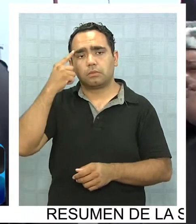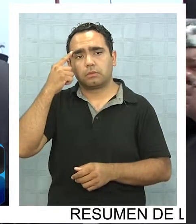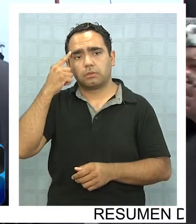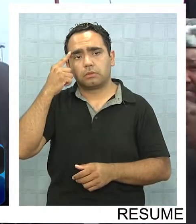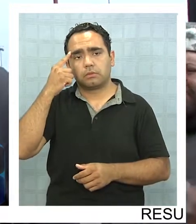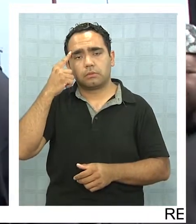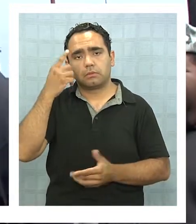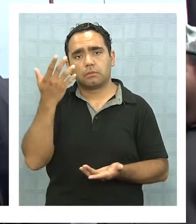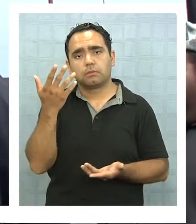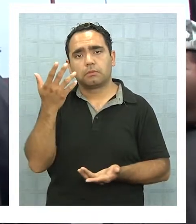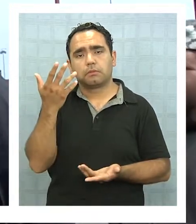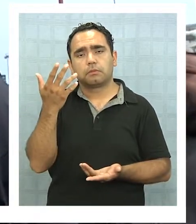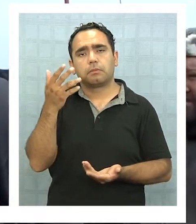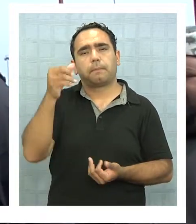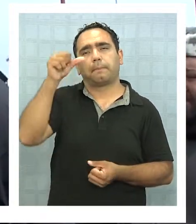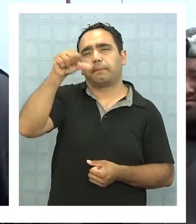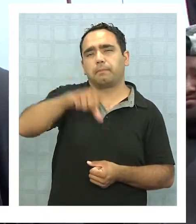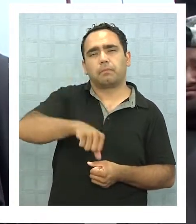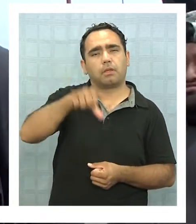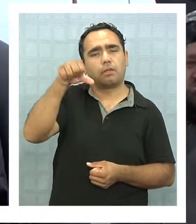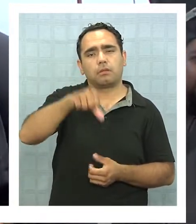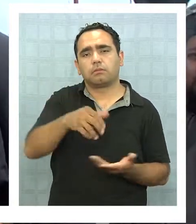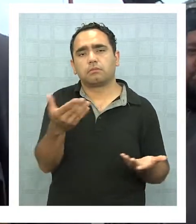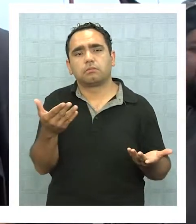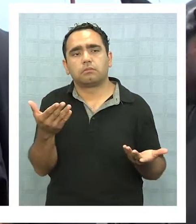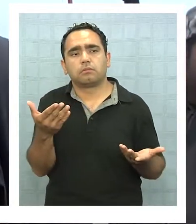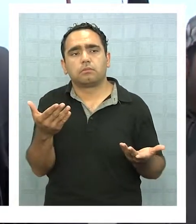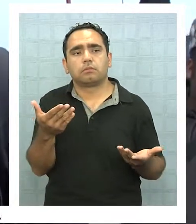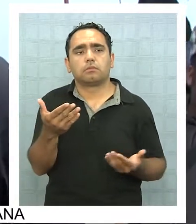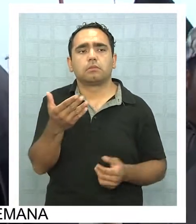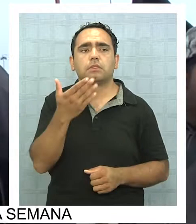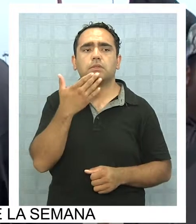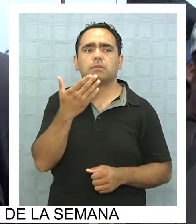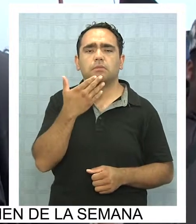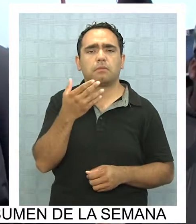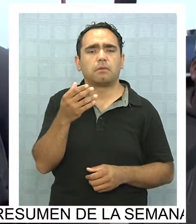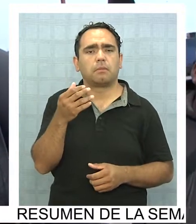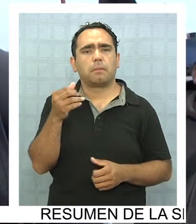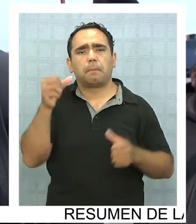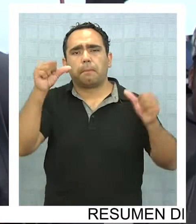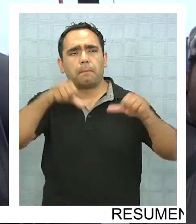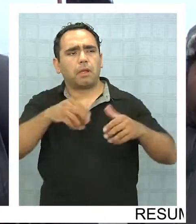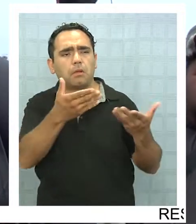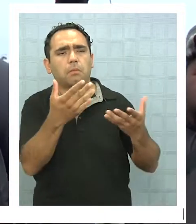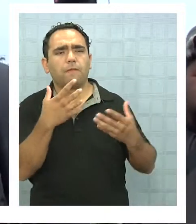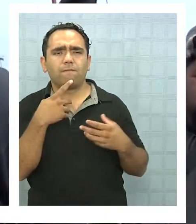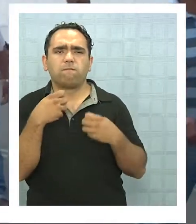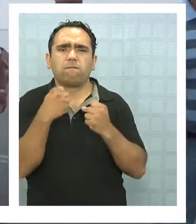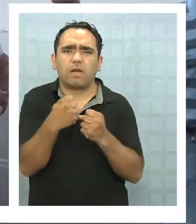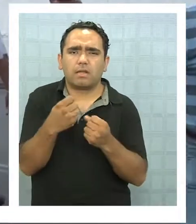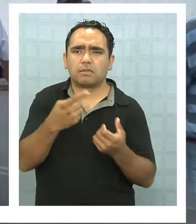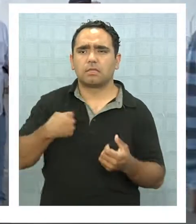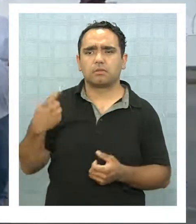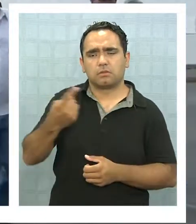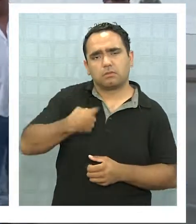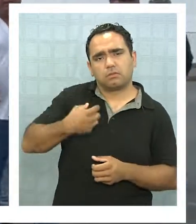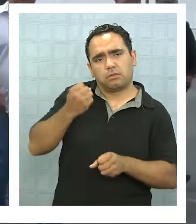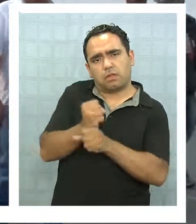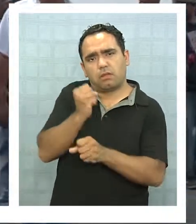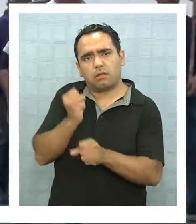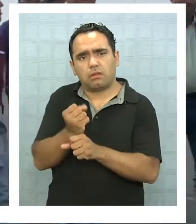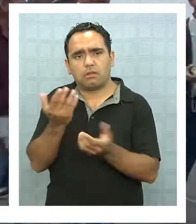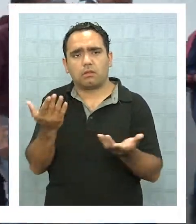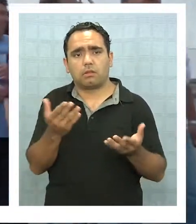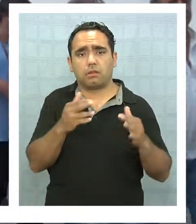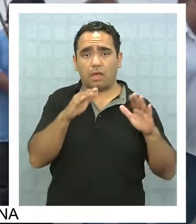sumamente irracional y excesiva la fuerza que siempre han utilizado con los trabajadores. Pero